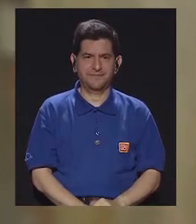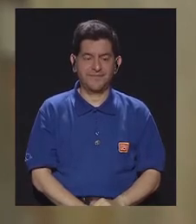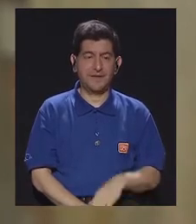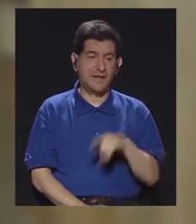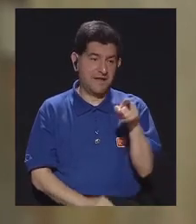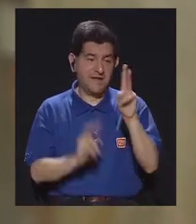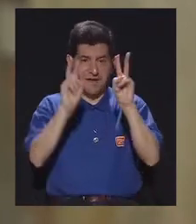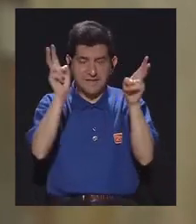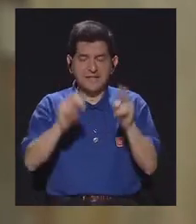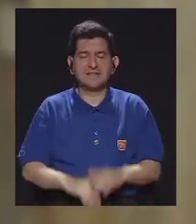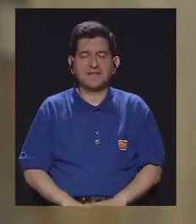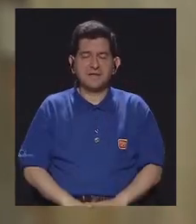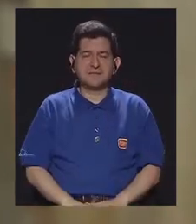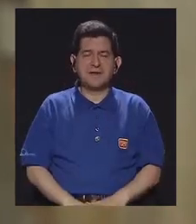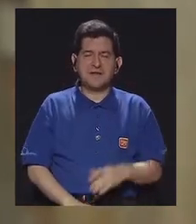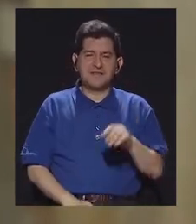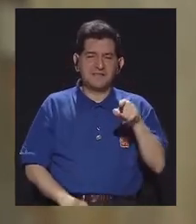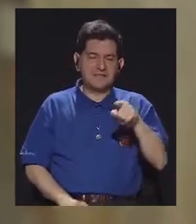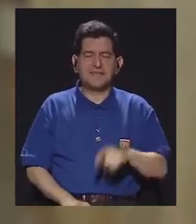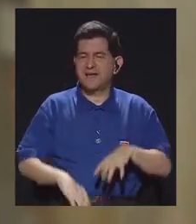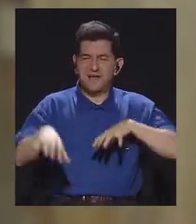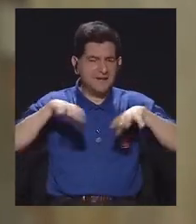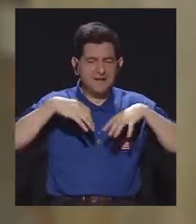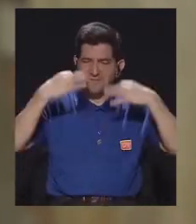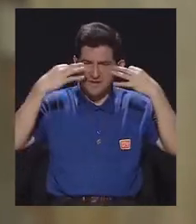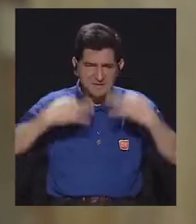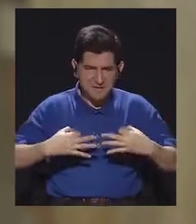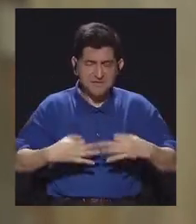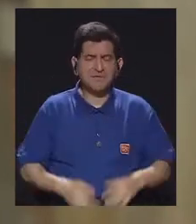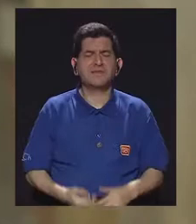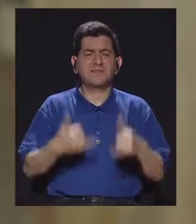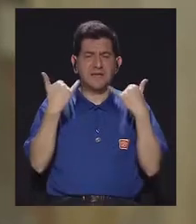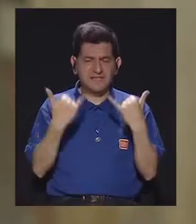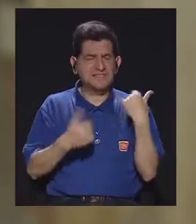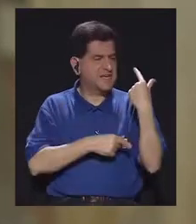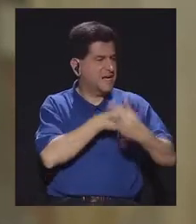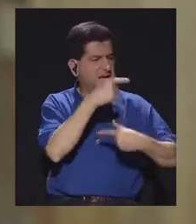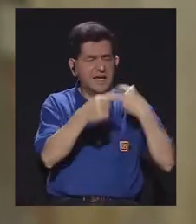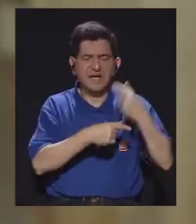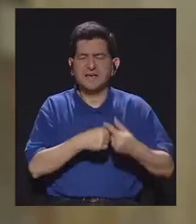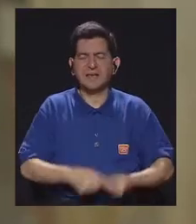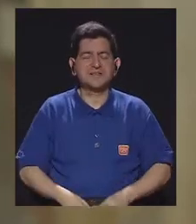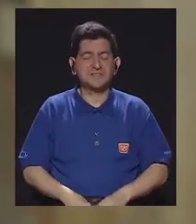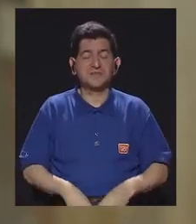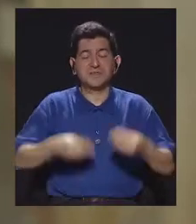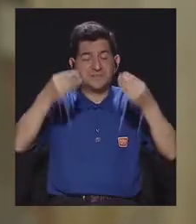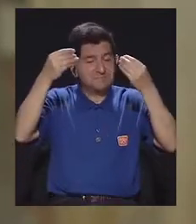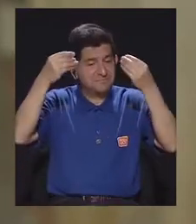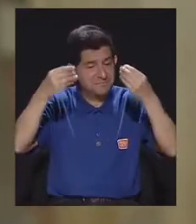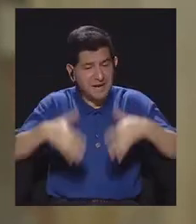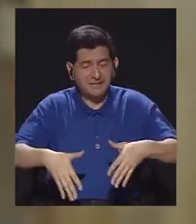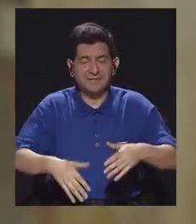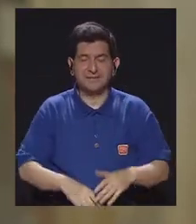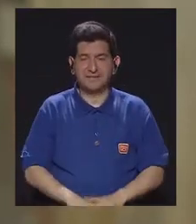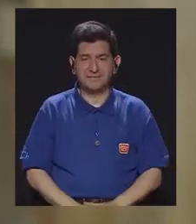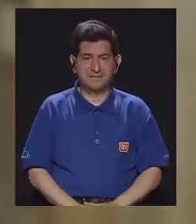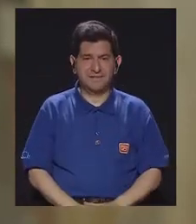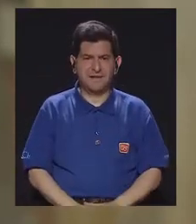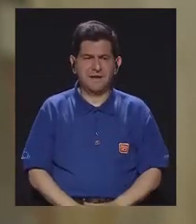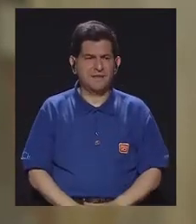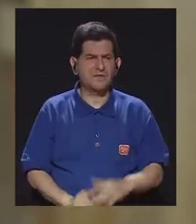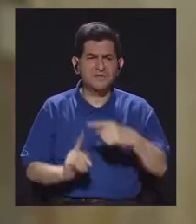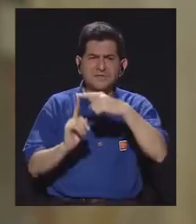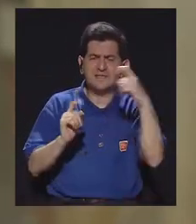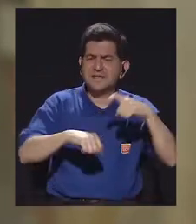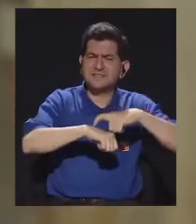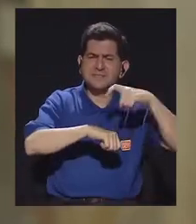en este tema del sedentarismo, pues es una realidad, ya tenemos generaciones perdidas, ¿verdad? ¿Desde qué momento entonces